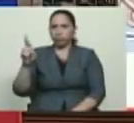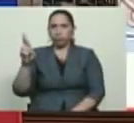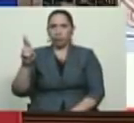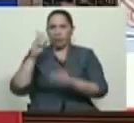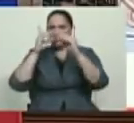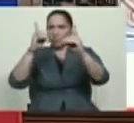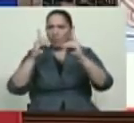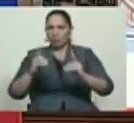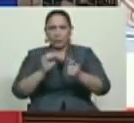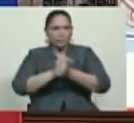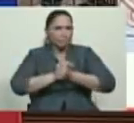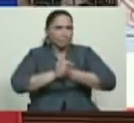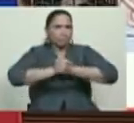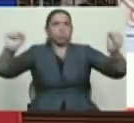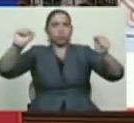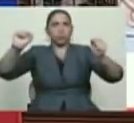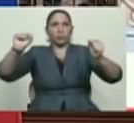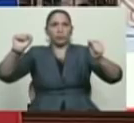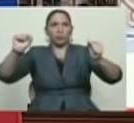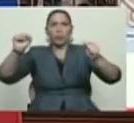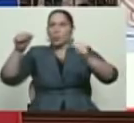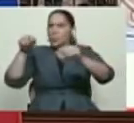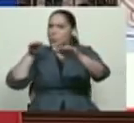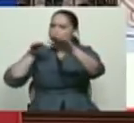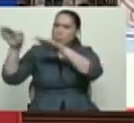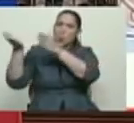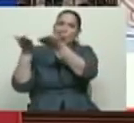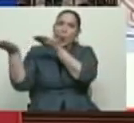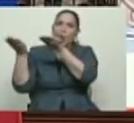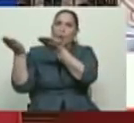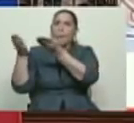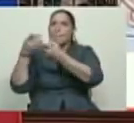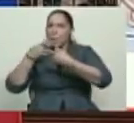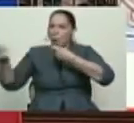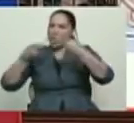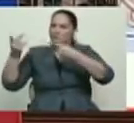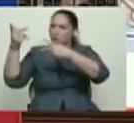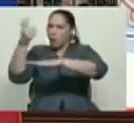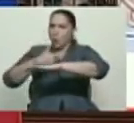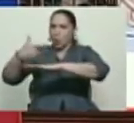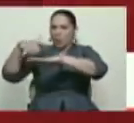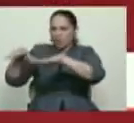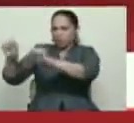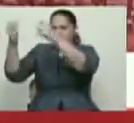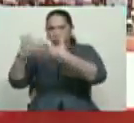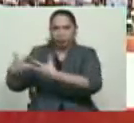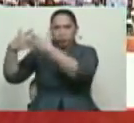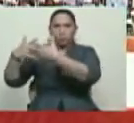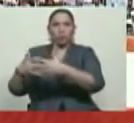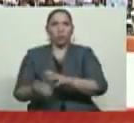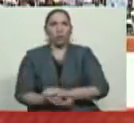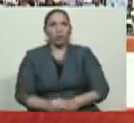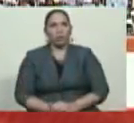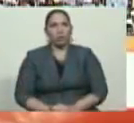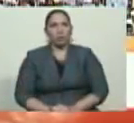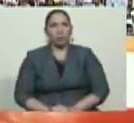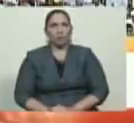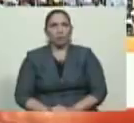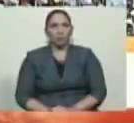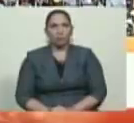decidido romper relaciones diplomáticas y políticas con el gobierno imperialista de los estados unidos'